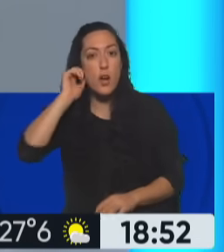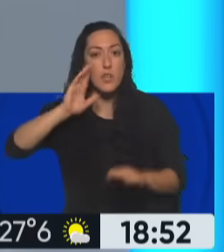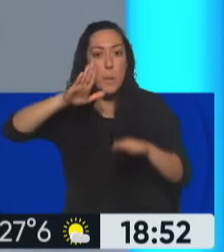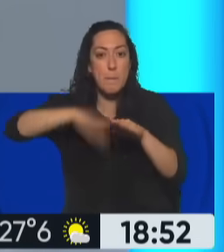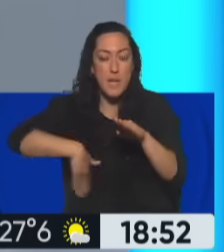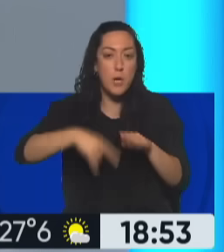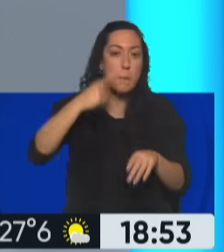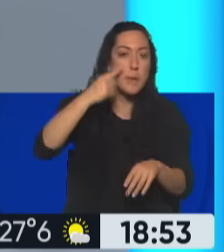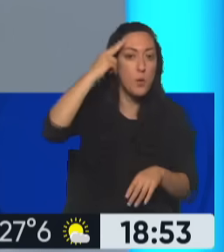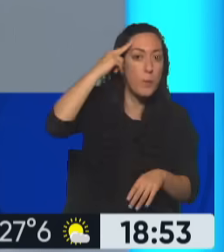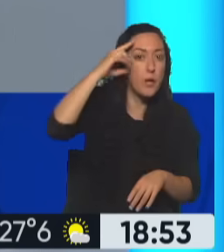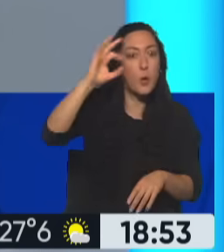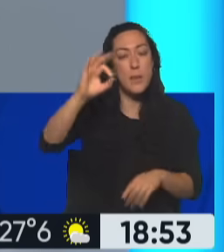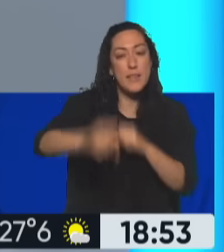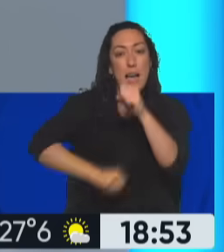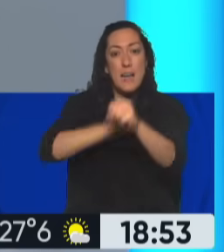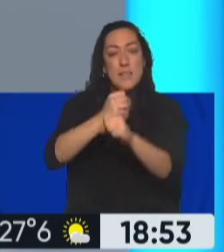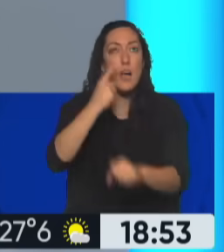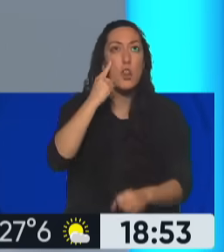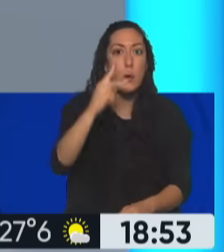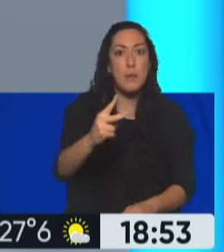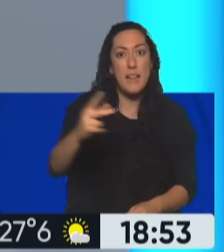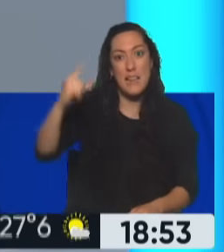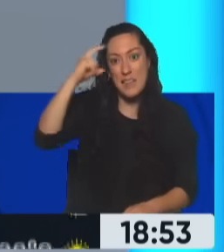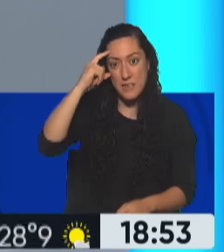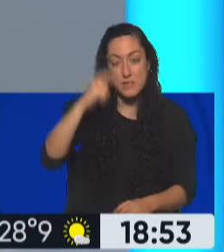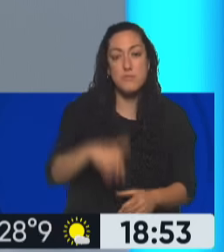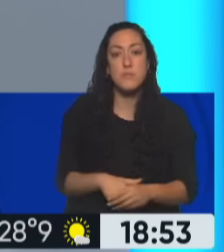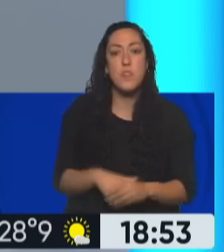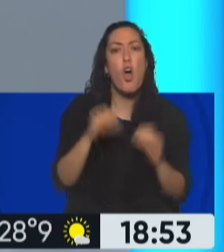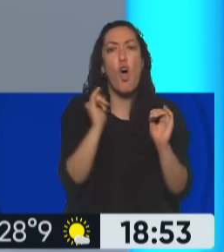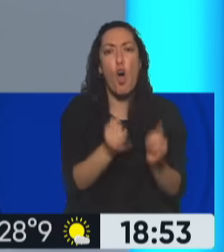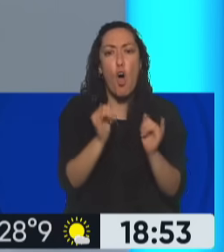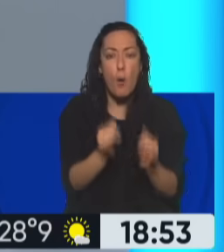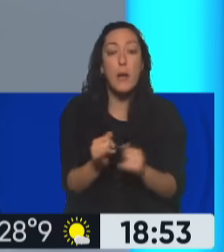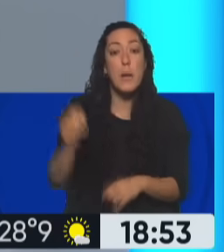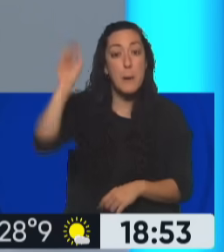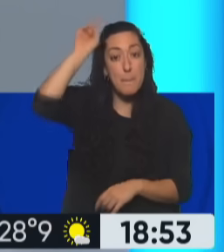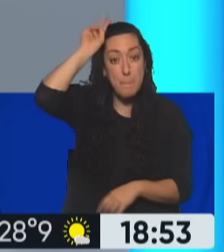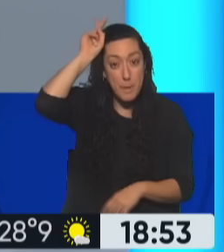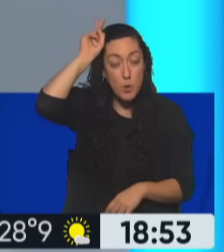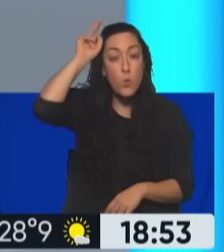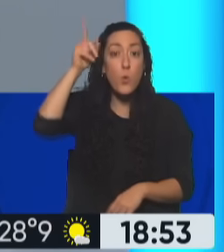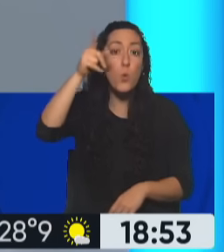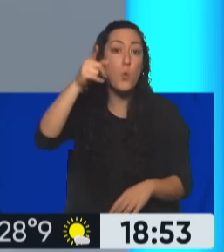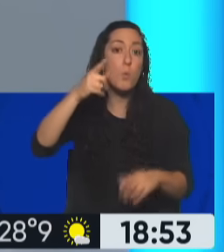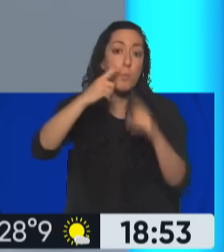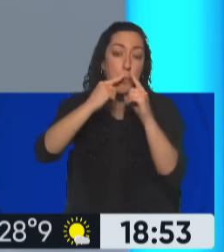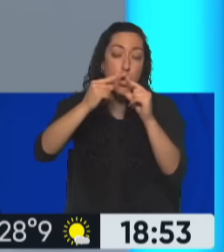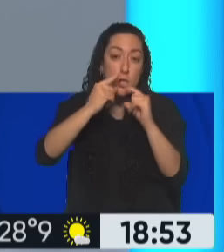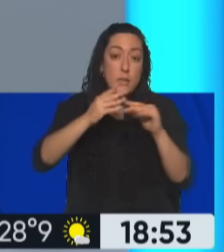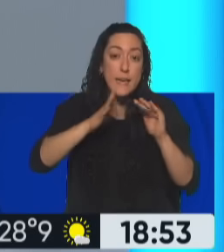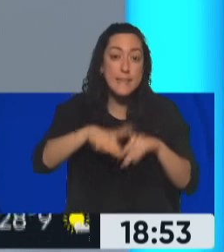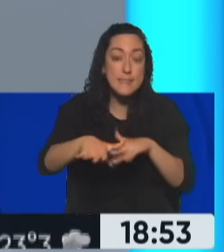en los 90, incluso hasta los 2010. Es decir, sector muy joven, ¿no? Perú es un país que tiene mucha historia de protestas, sobre